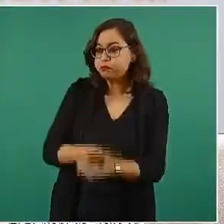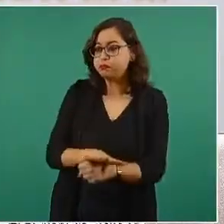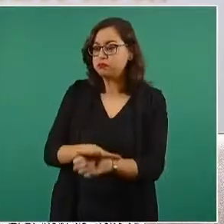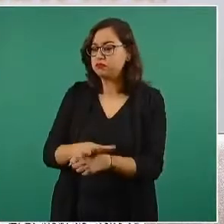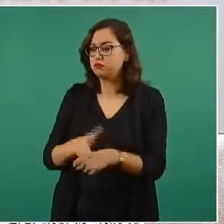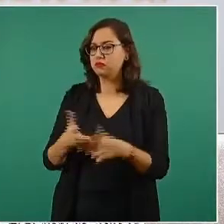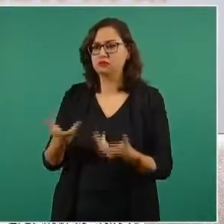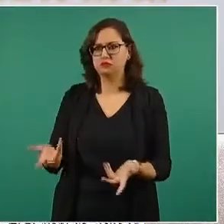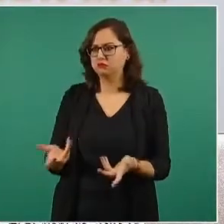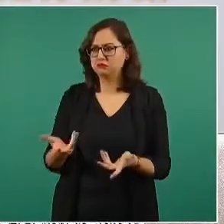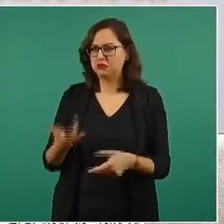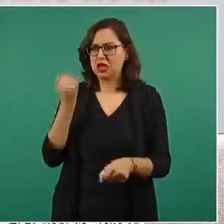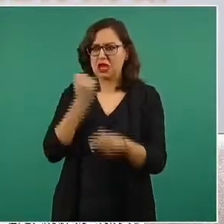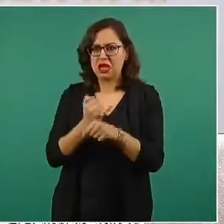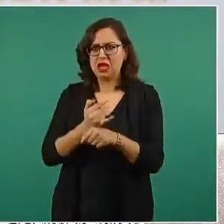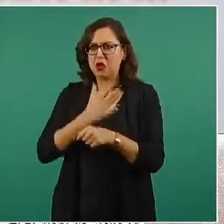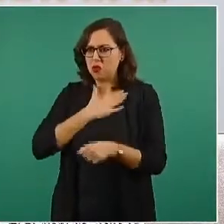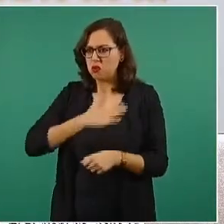permitir injusticias,